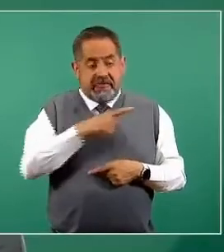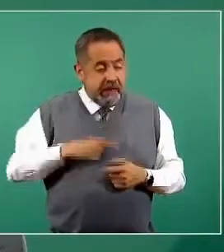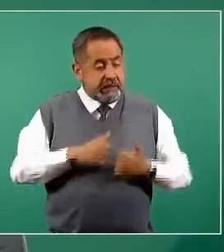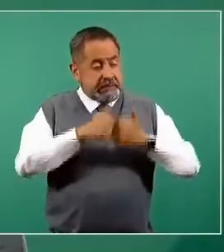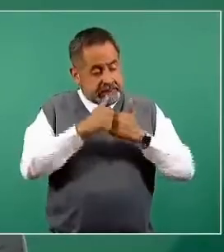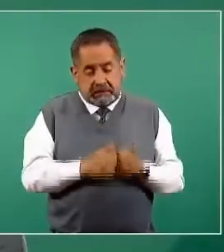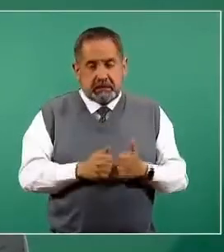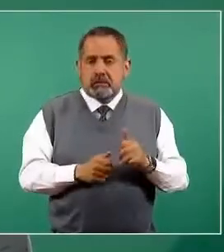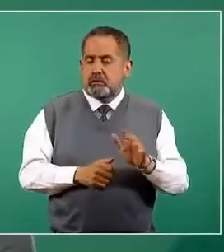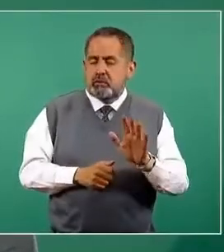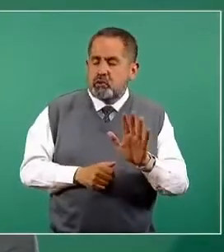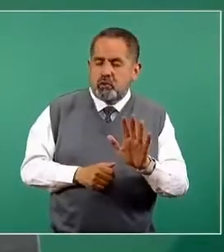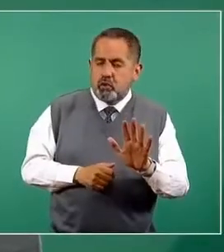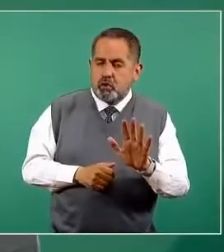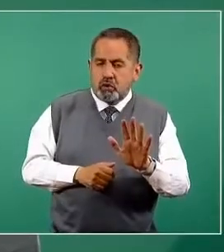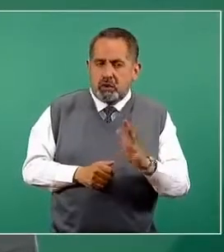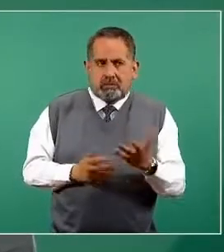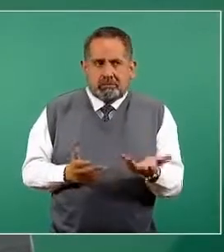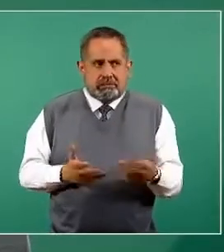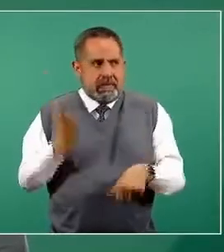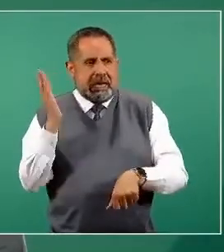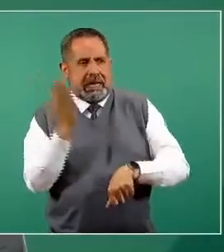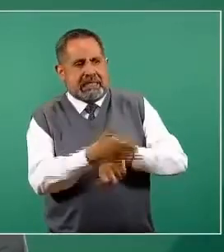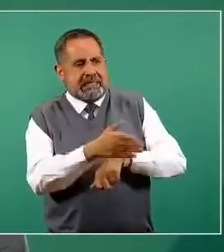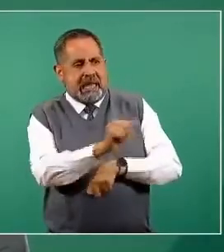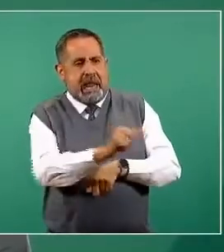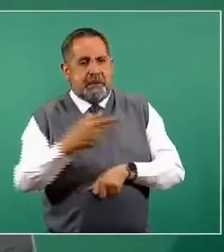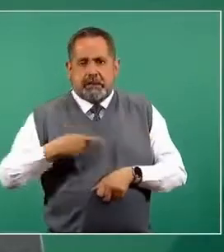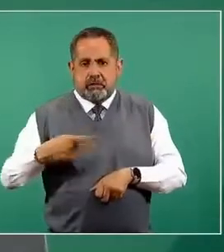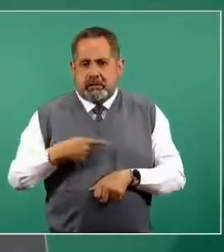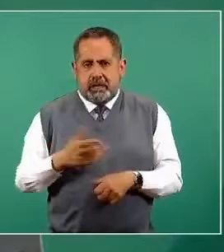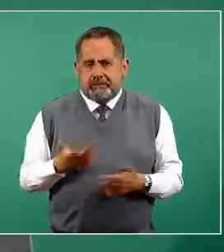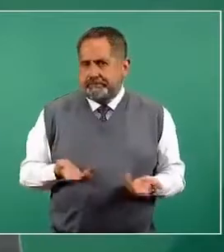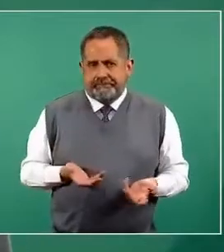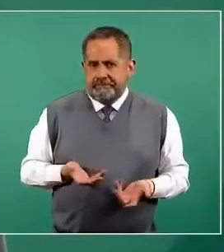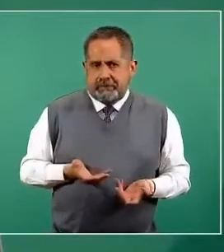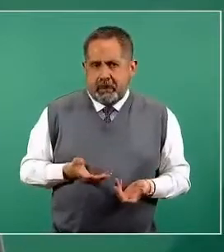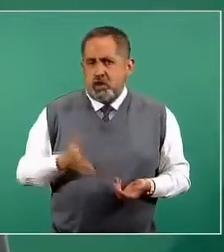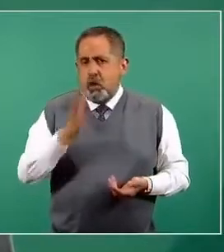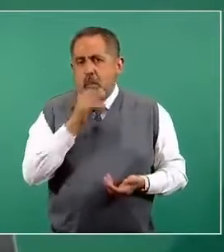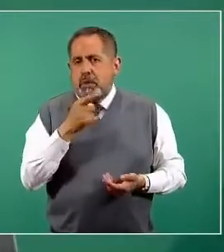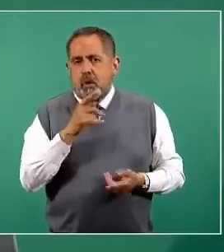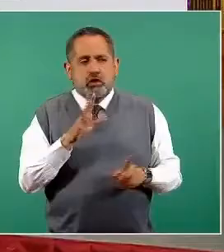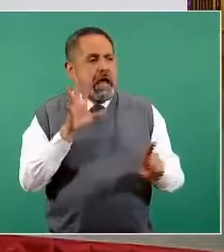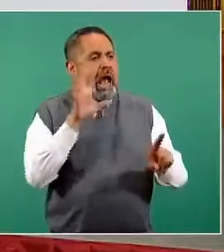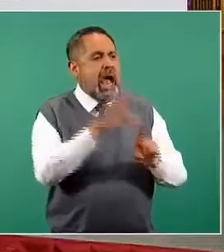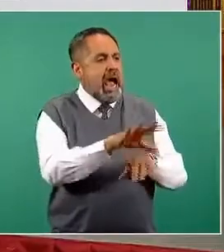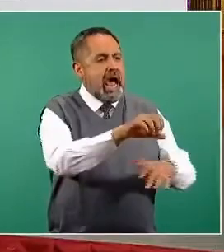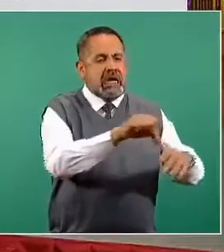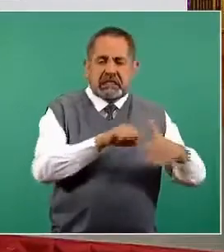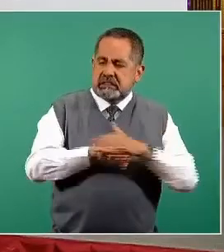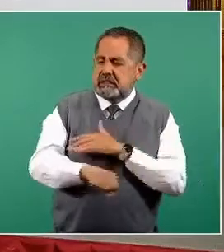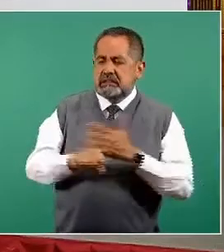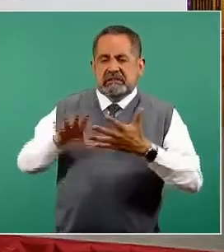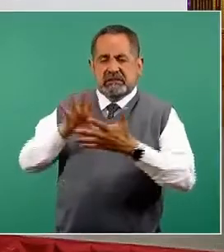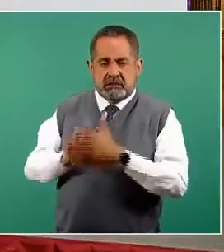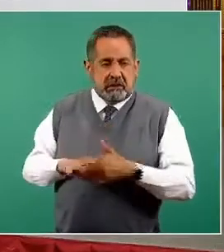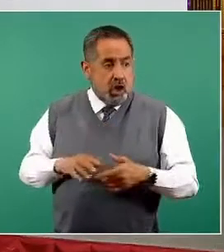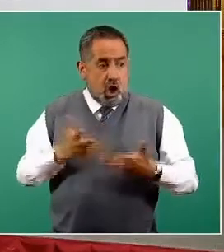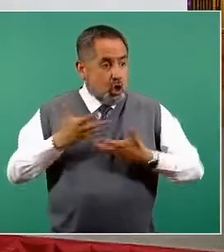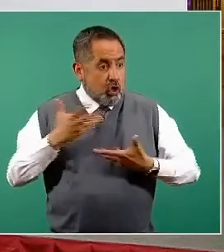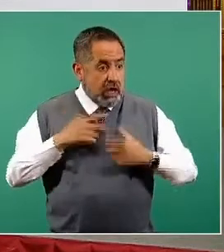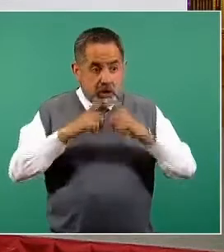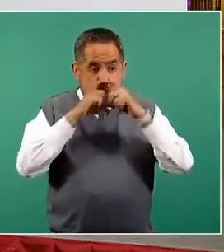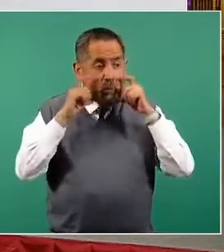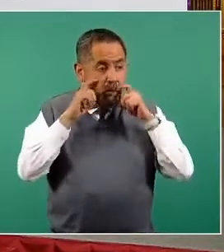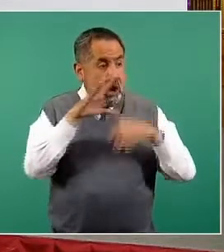no tiene lugar que se sancione a las personas. A nadie se le puede arrestar por estar en la calle sin cubrebocas